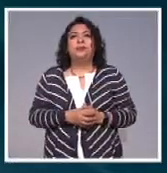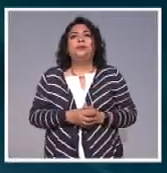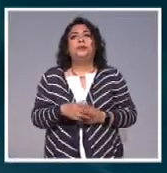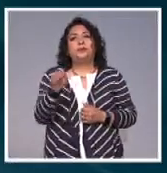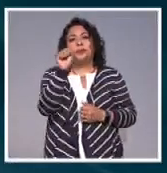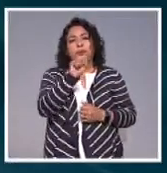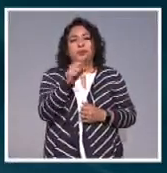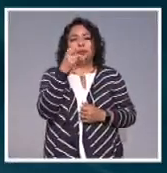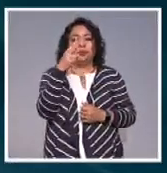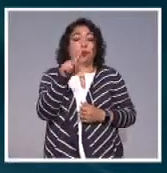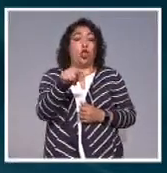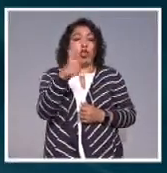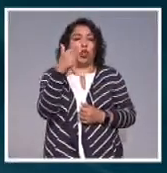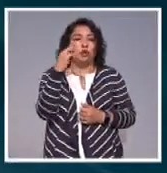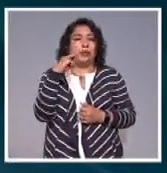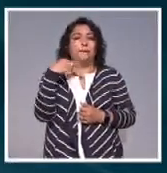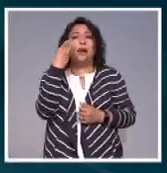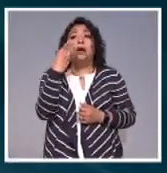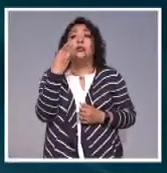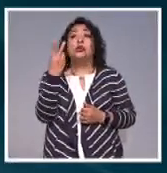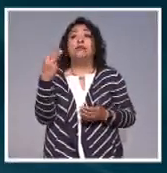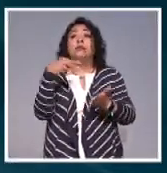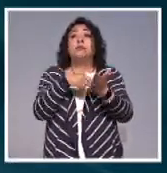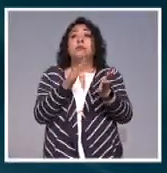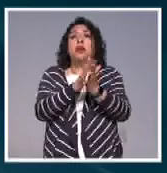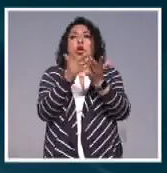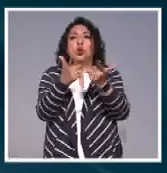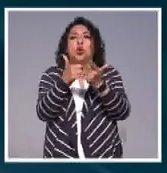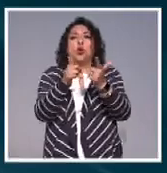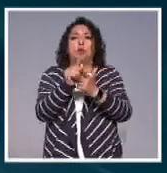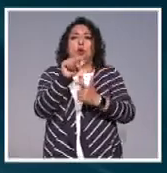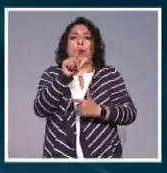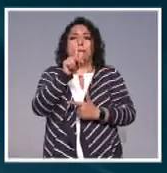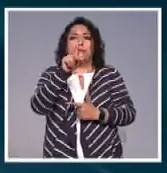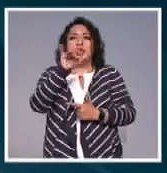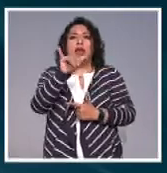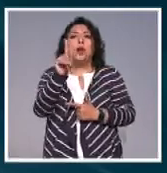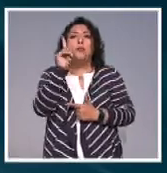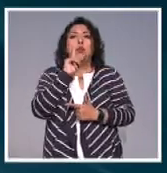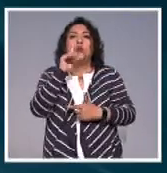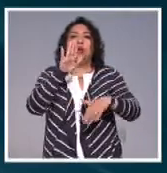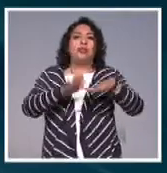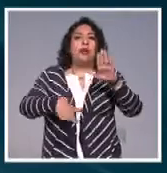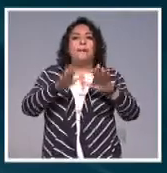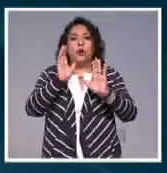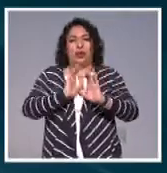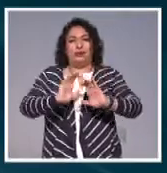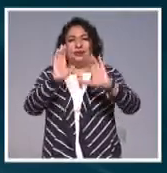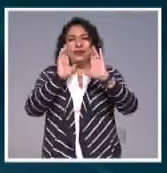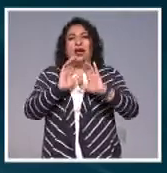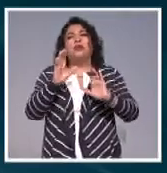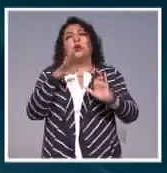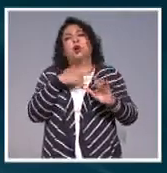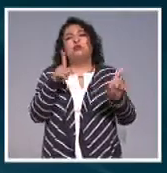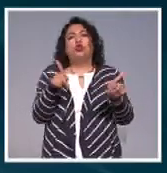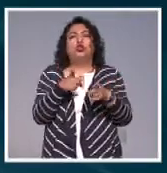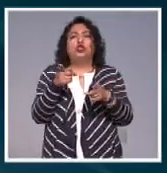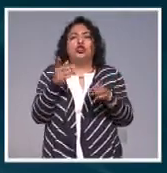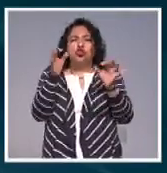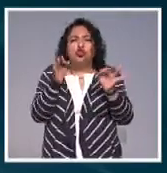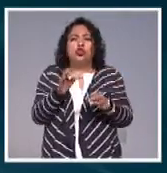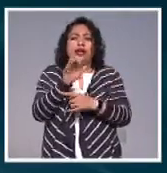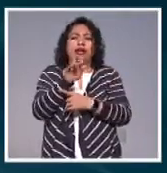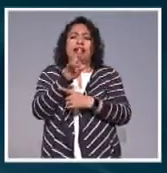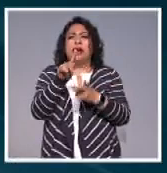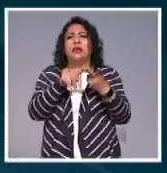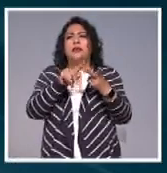Para el sábado 12 de marzo, se espera la presencia del grupo Apilá, Mujeres, Tambores y Cantos, que interpretará ritmos de origen caribeño